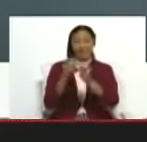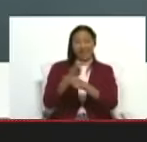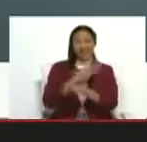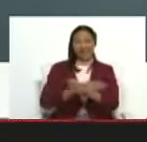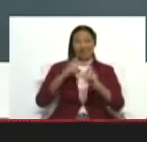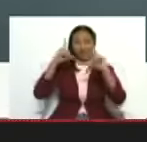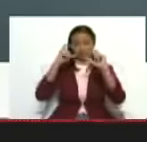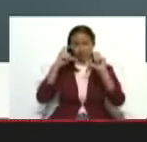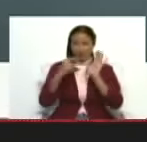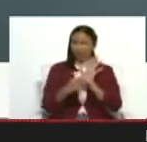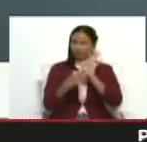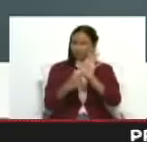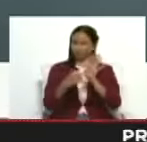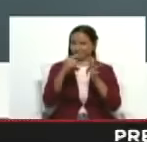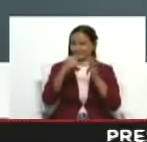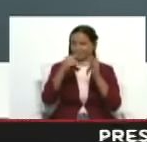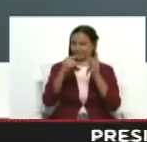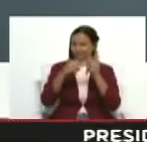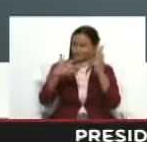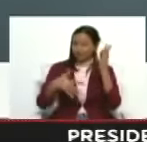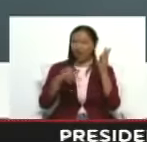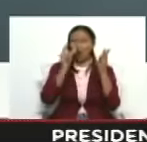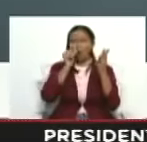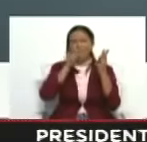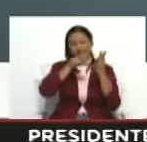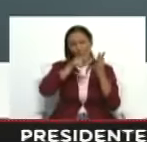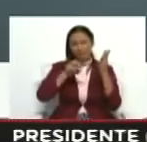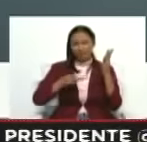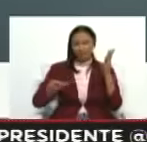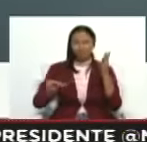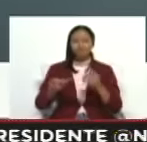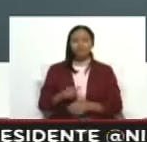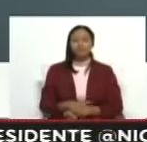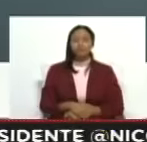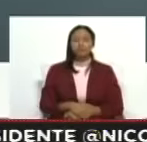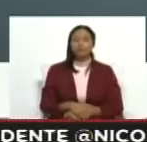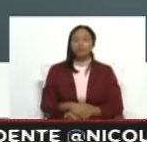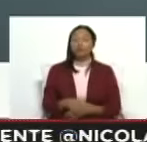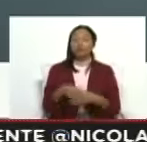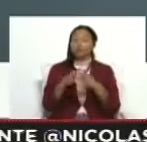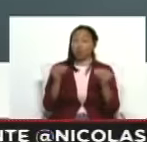estas mafias. Todo el conglomerado que apoyó al llamado gobierno